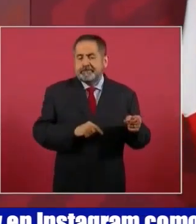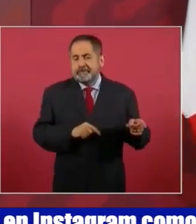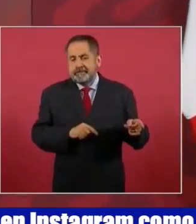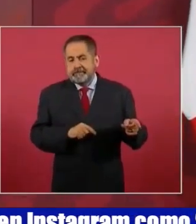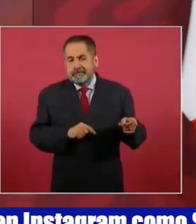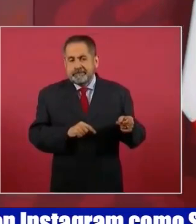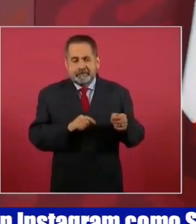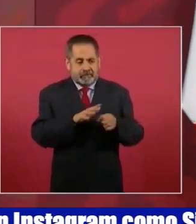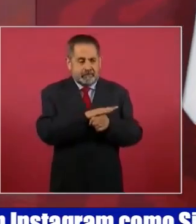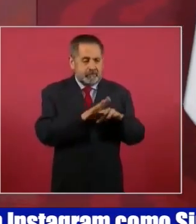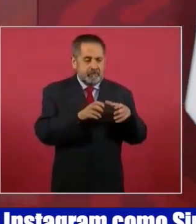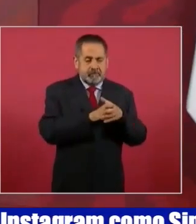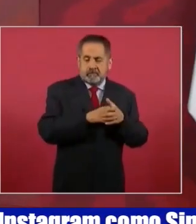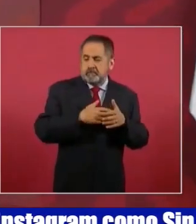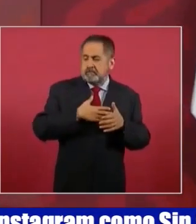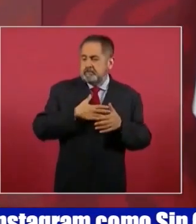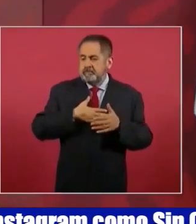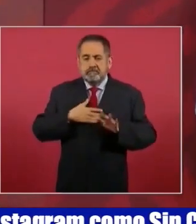locales.